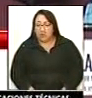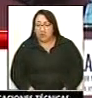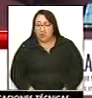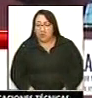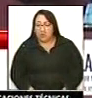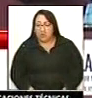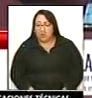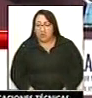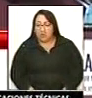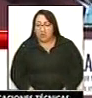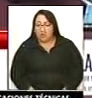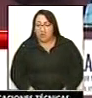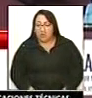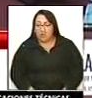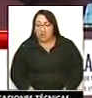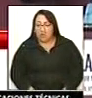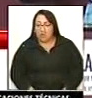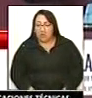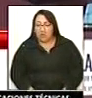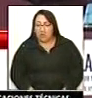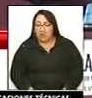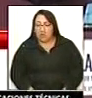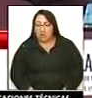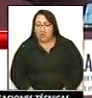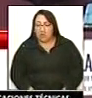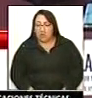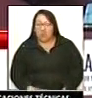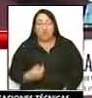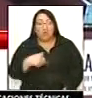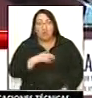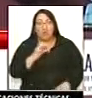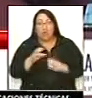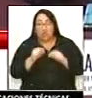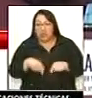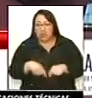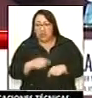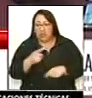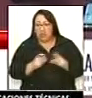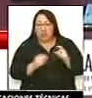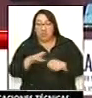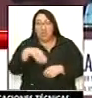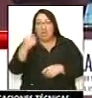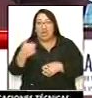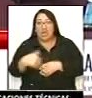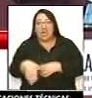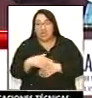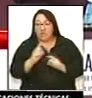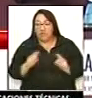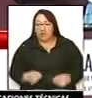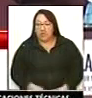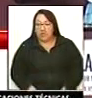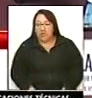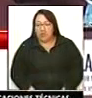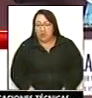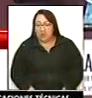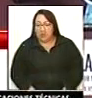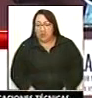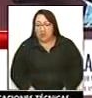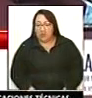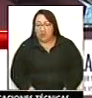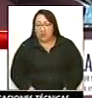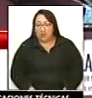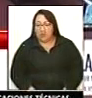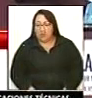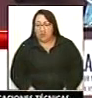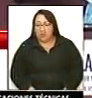casas. La justicia de la que estamos hablando acá es para nosotros, para discutir a nosotros o para la gente que está en la calle viéndonos. Que no nos están viendo, sino que están en otro